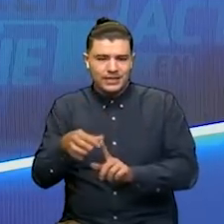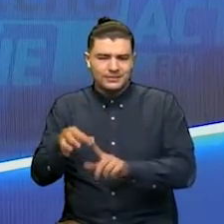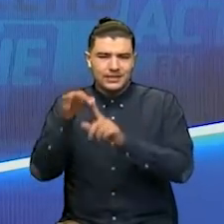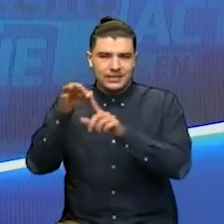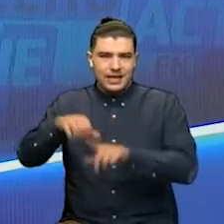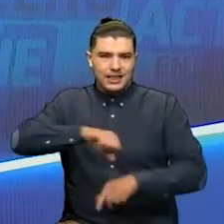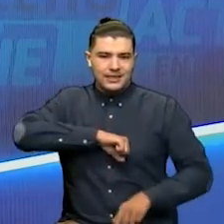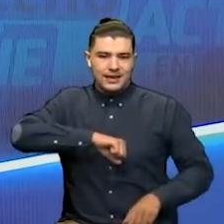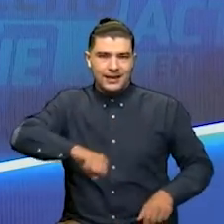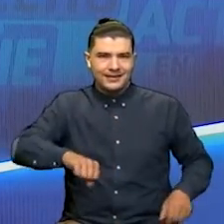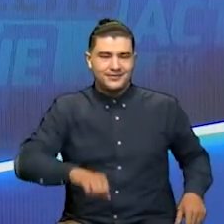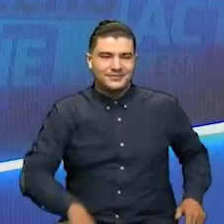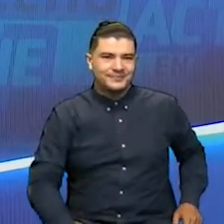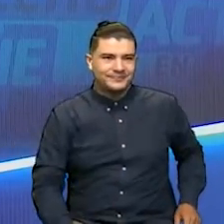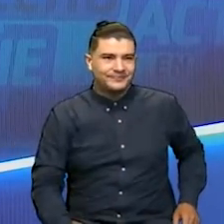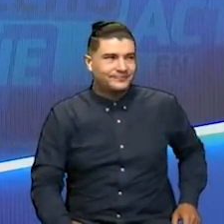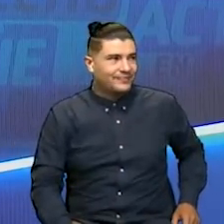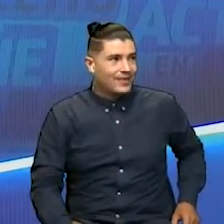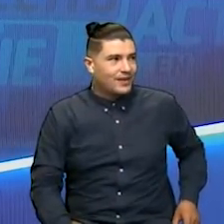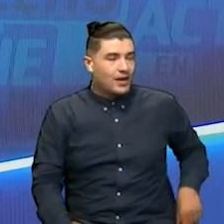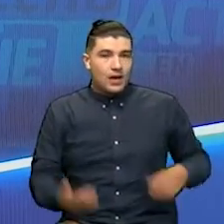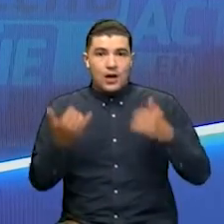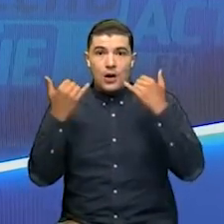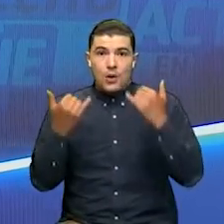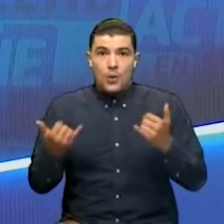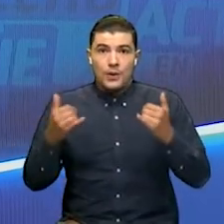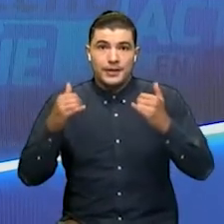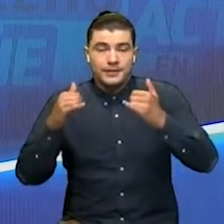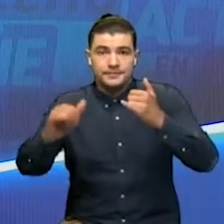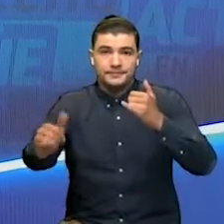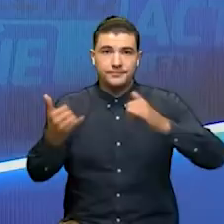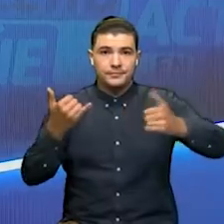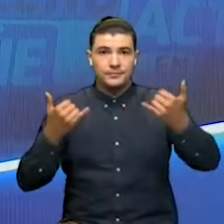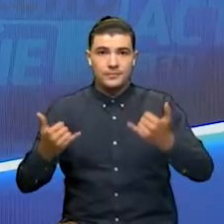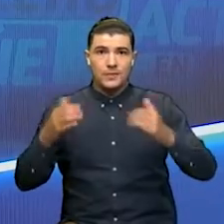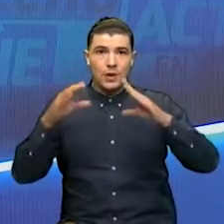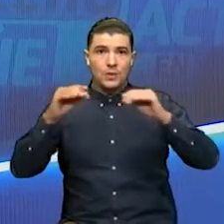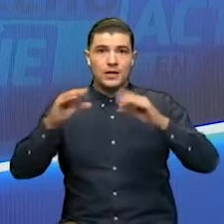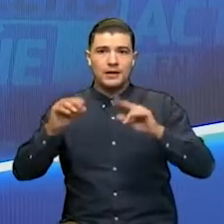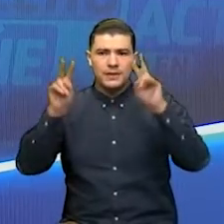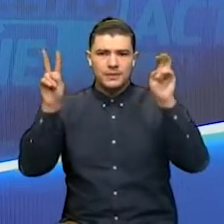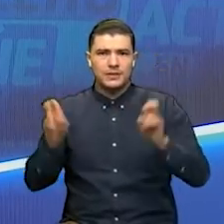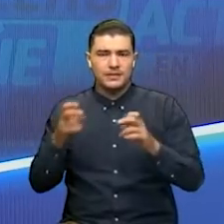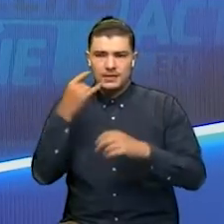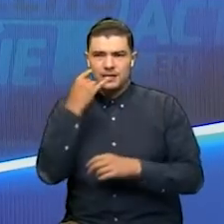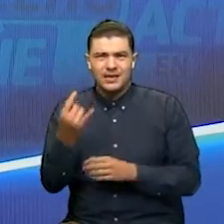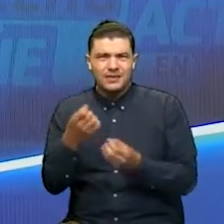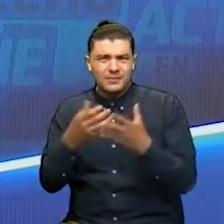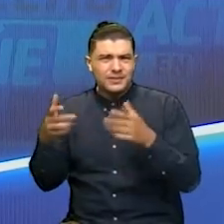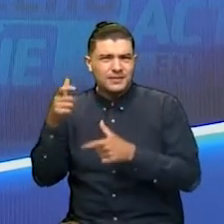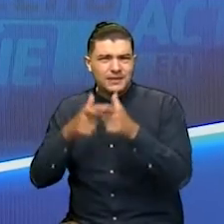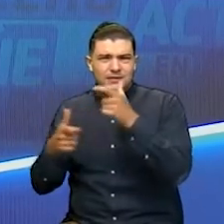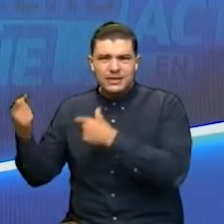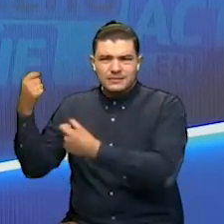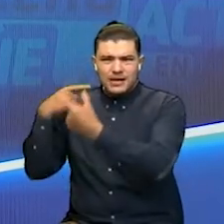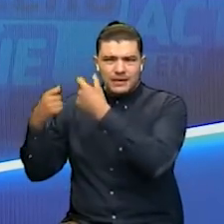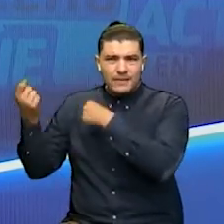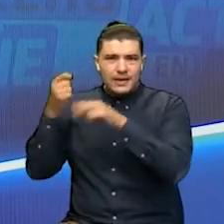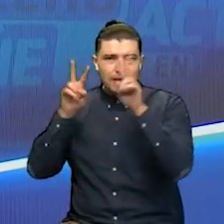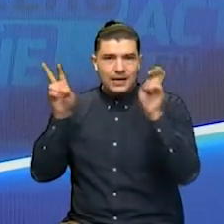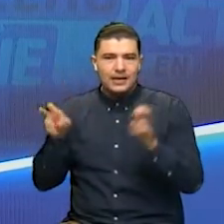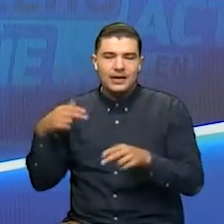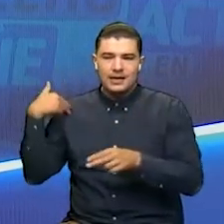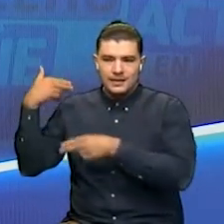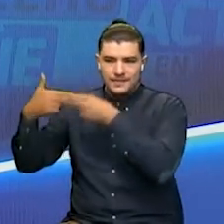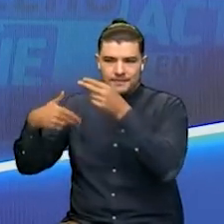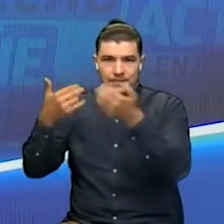derecho. Hoy vamos a estar tratando un tema bien interesante, donde muchas personas habían continuado haciendo preguntas y tiene que ver con las